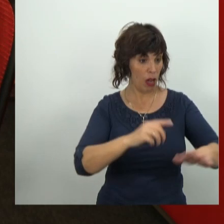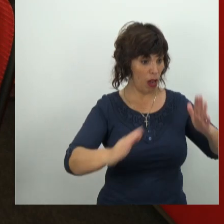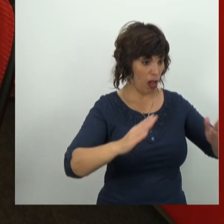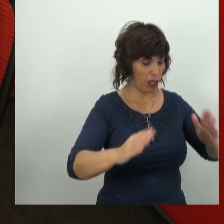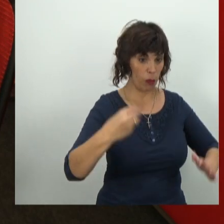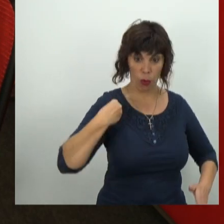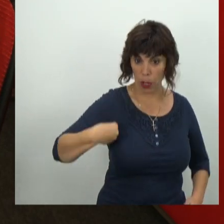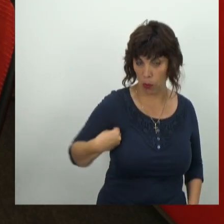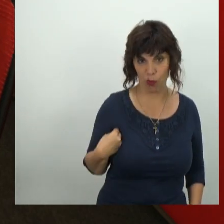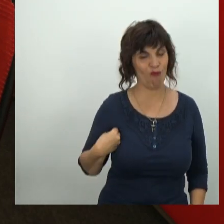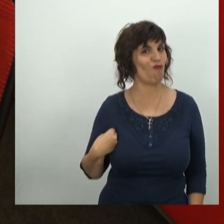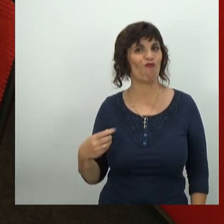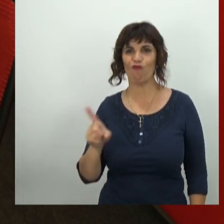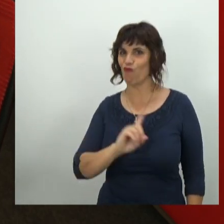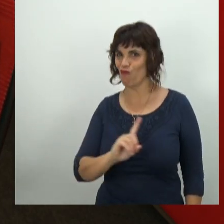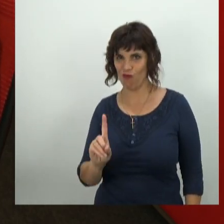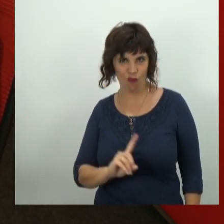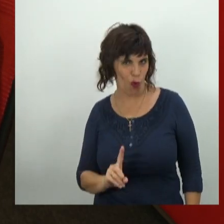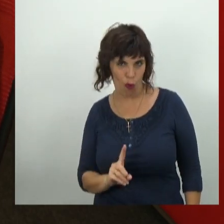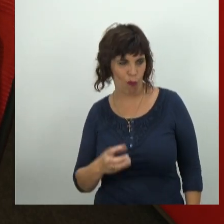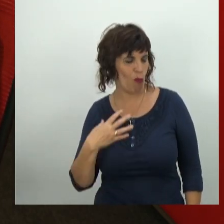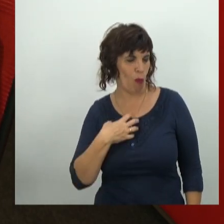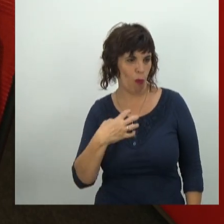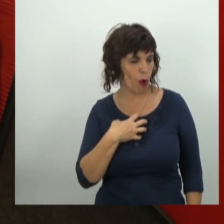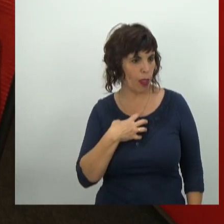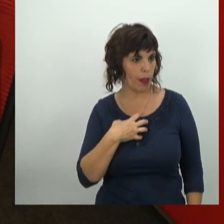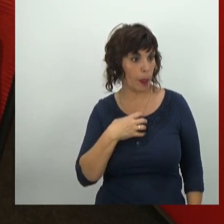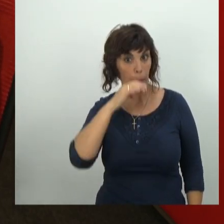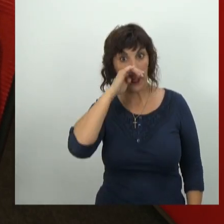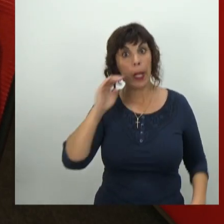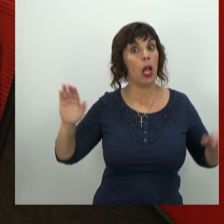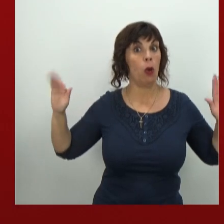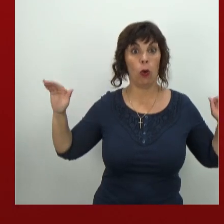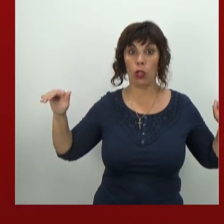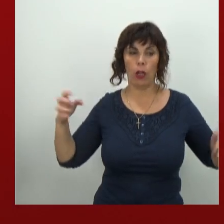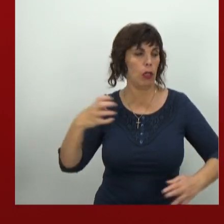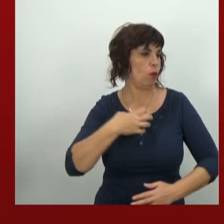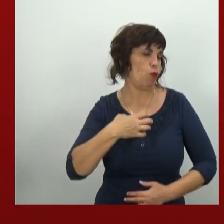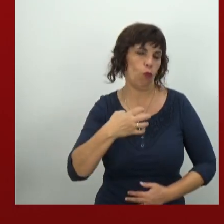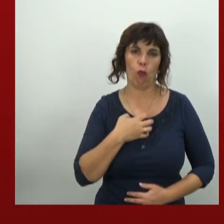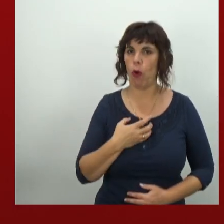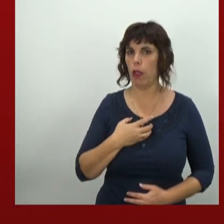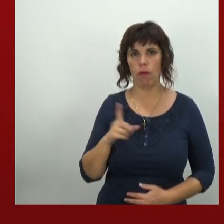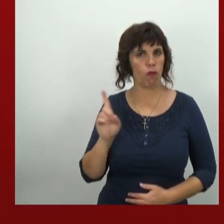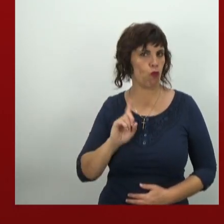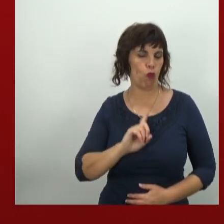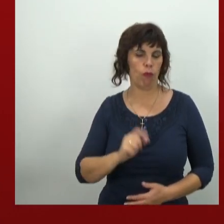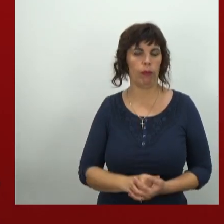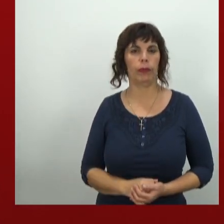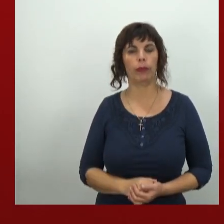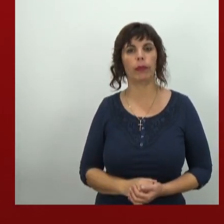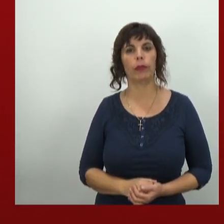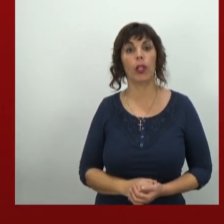Ni Miguel ni Gabriel, los arcángeles, son omnipresentes, porque toda